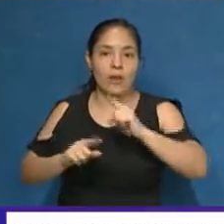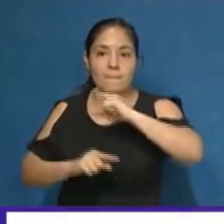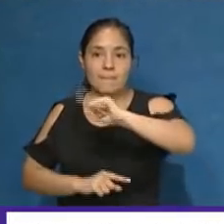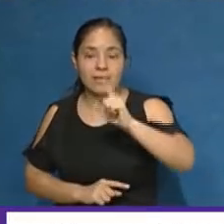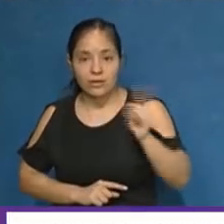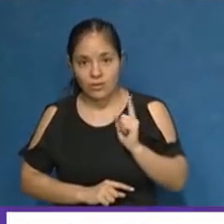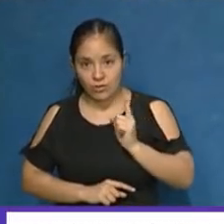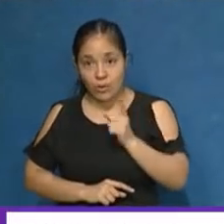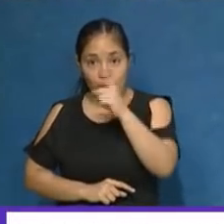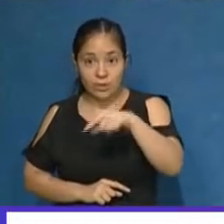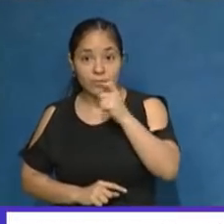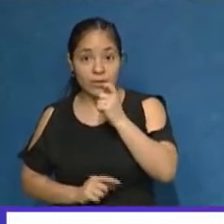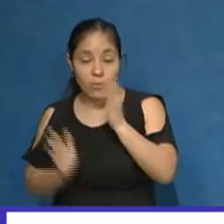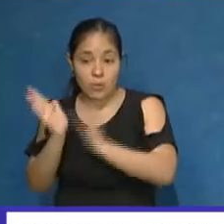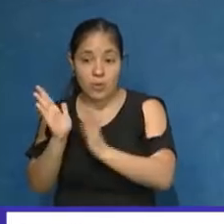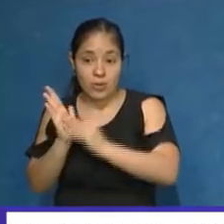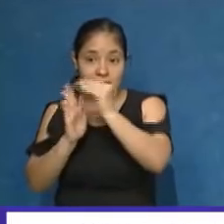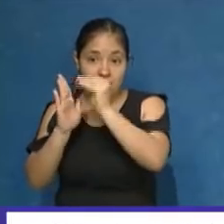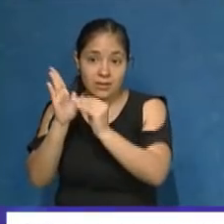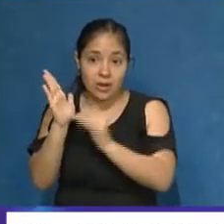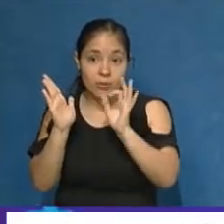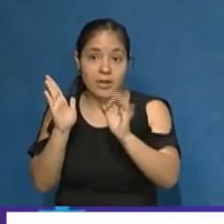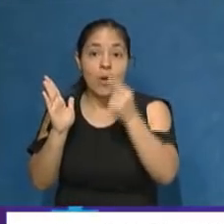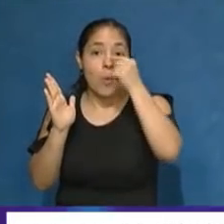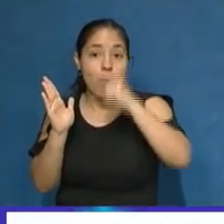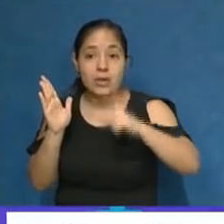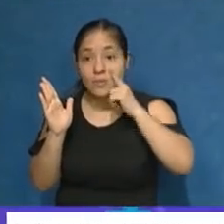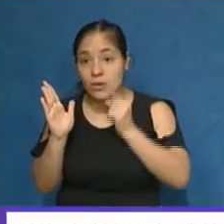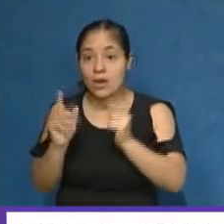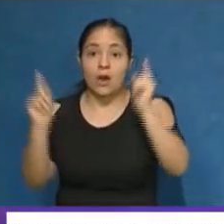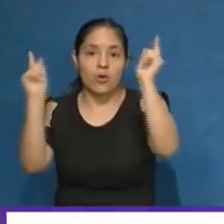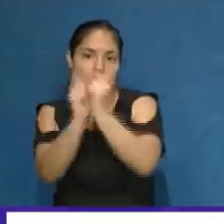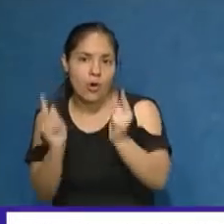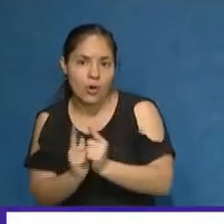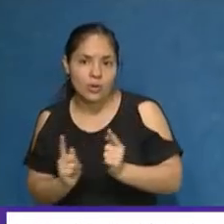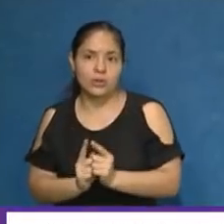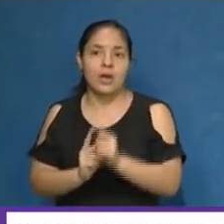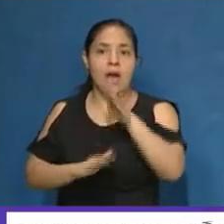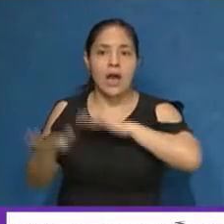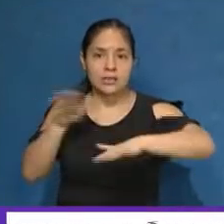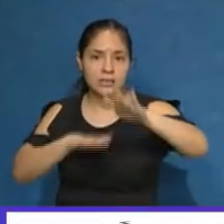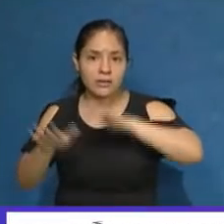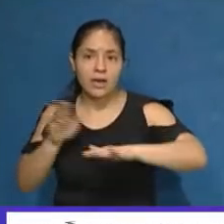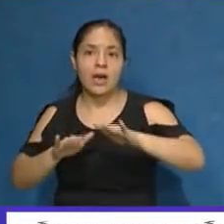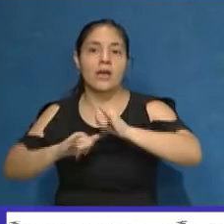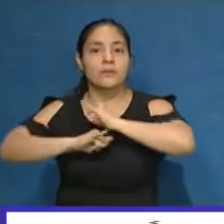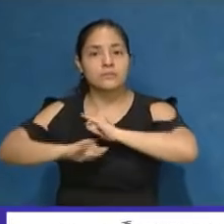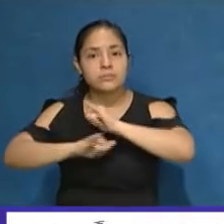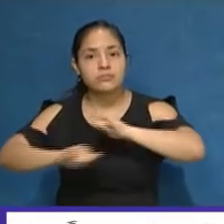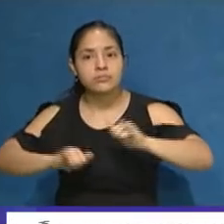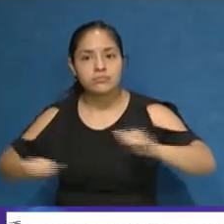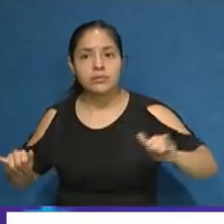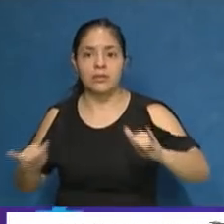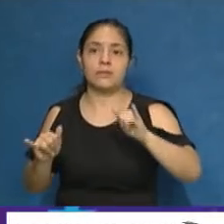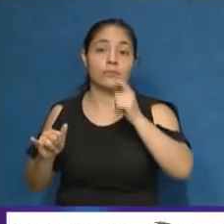calendario, y si ustedes lo leen, propone que todos esos últimos días sean de síntesis, de actividades que tengan alto contenido escolar. Entonces, si eso